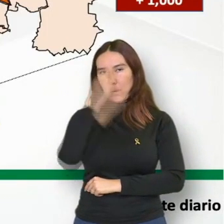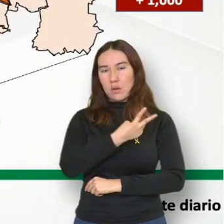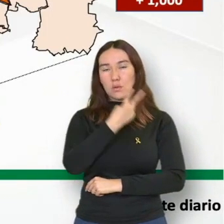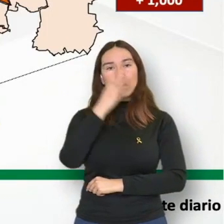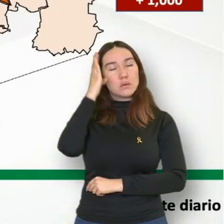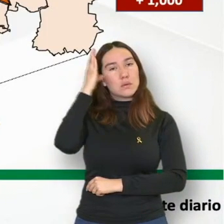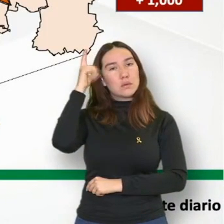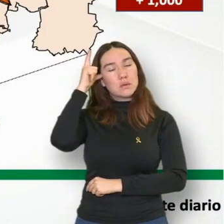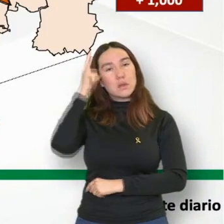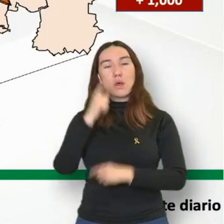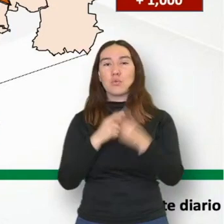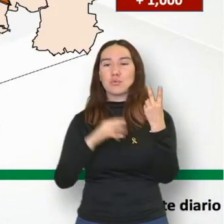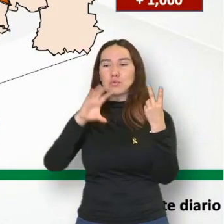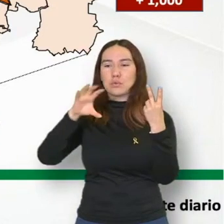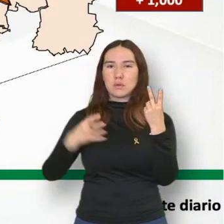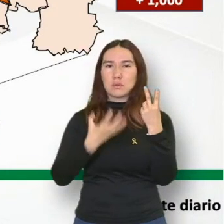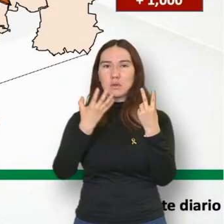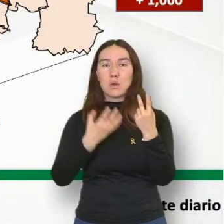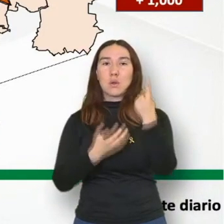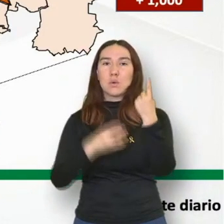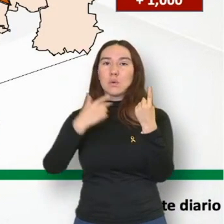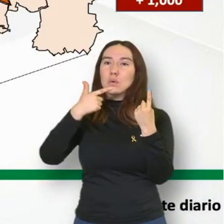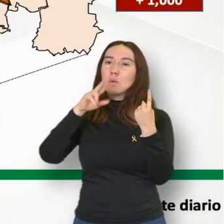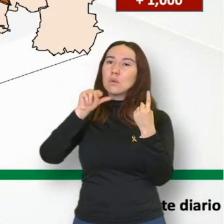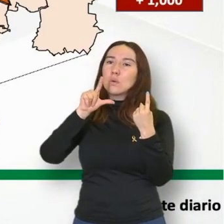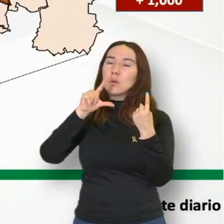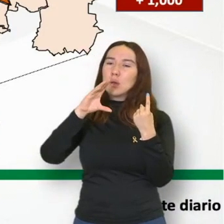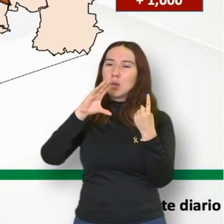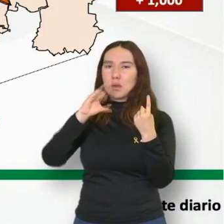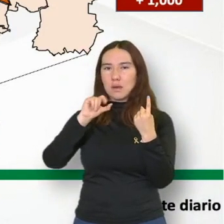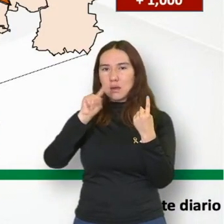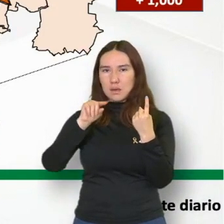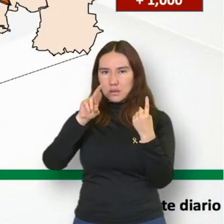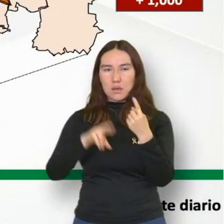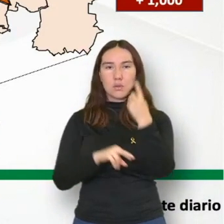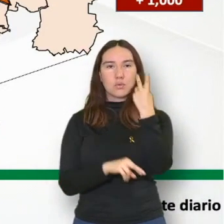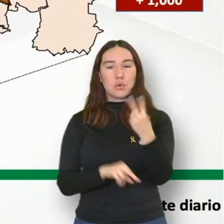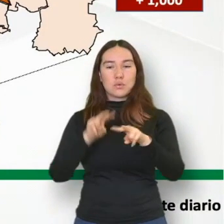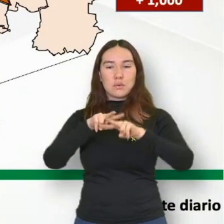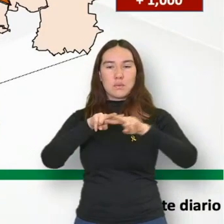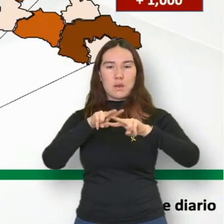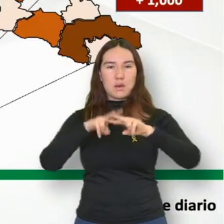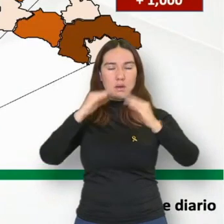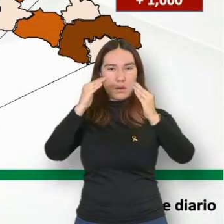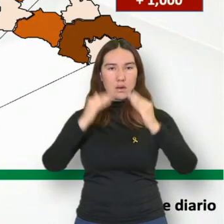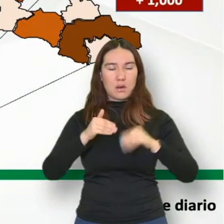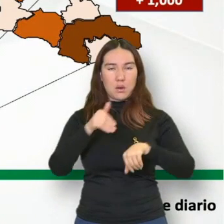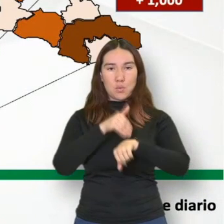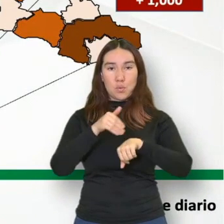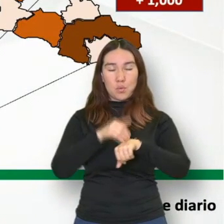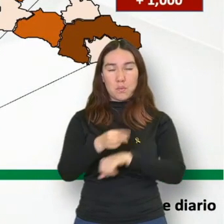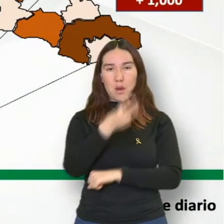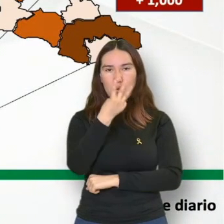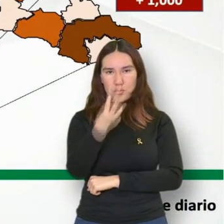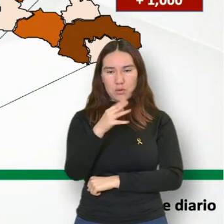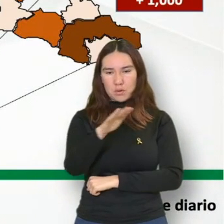cedral 2 en charcas 1 en guadalcázar 2 en banegas también en la jurisdicción sanitaria número 3 que son el